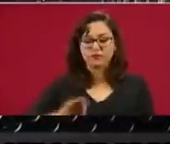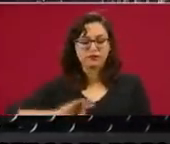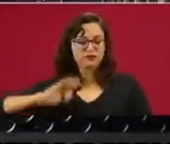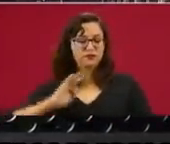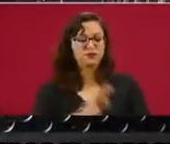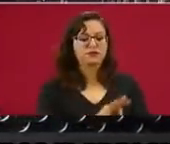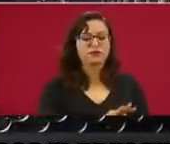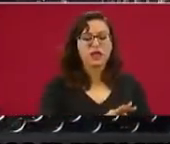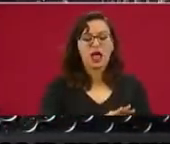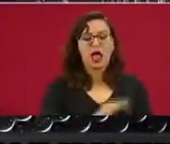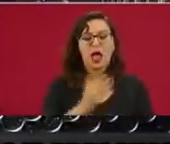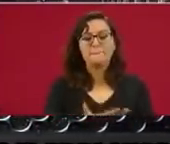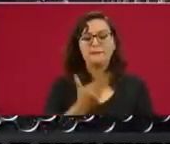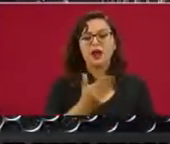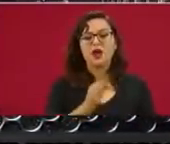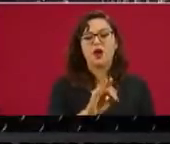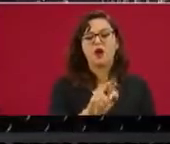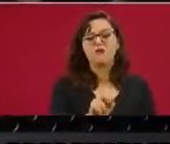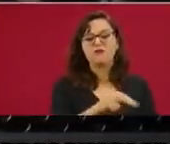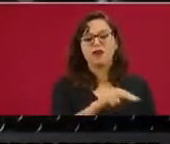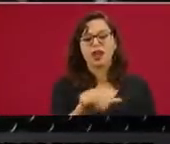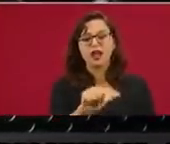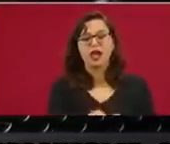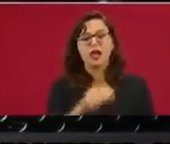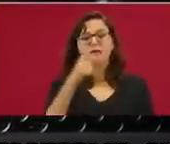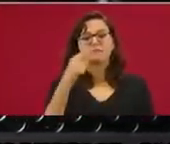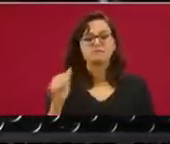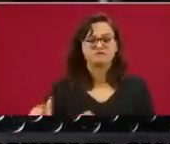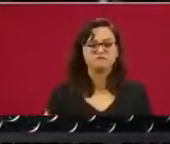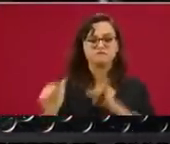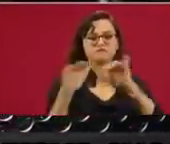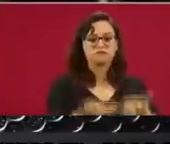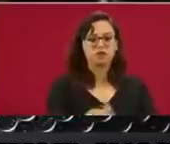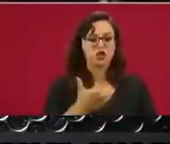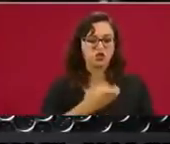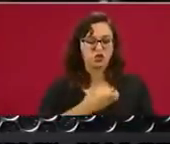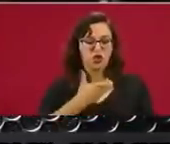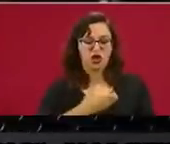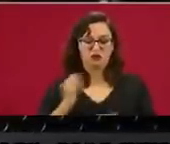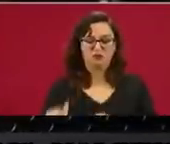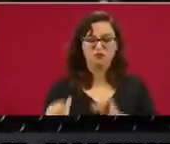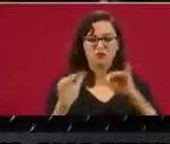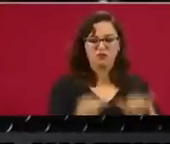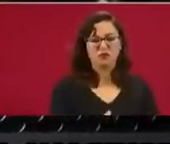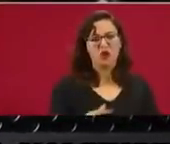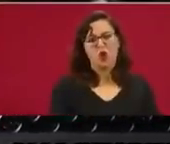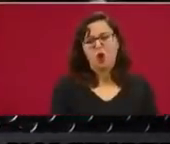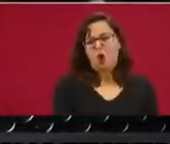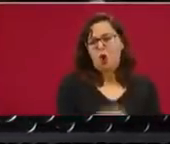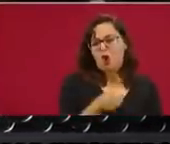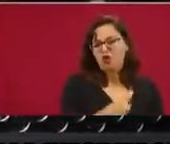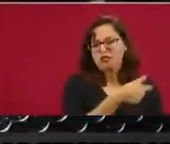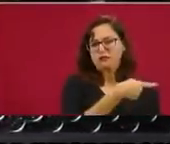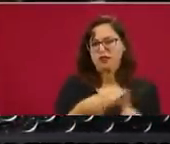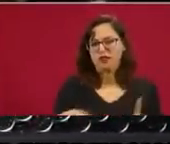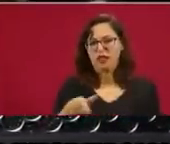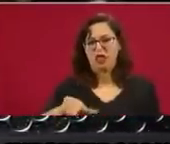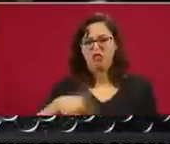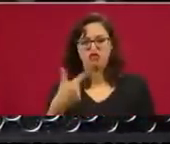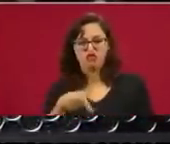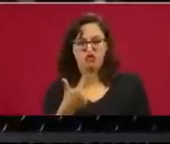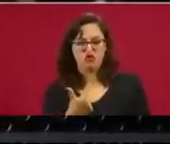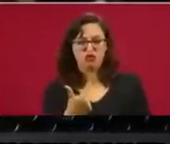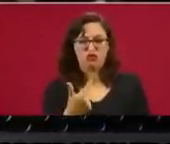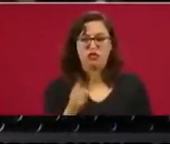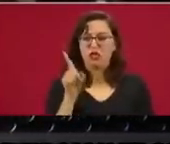puedan arribar al Zócalo capitalino. Se supone que entre las 11:30 y las 12 del día van a levantar